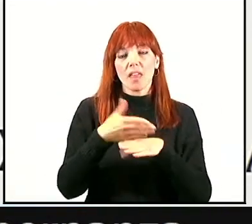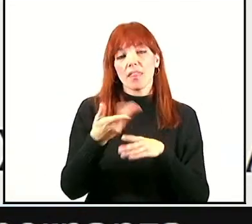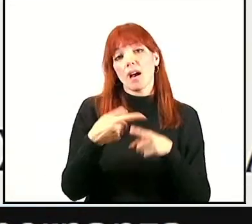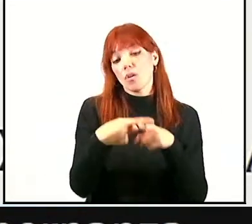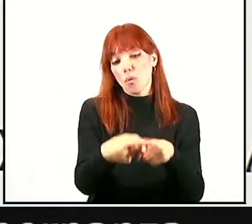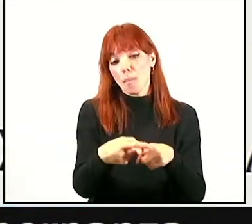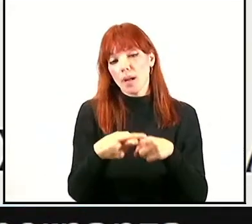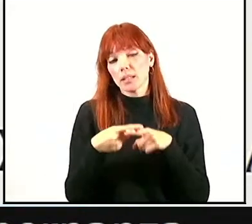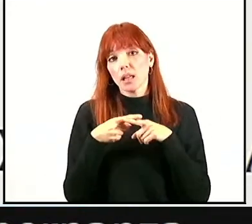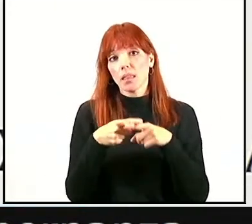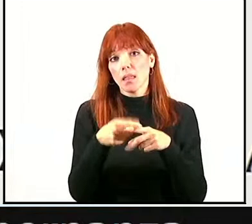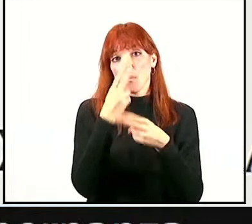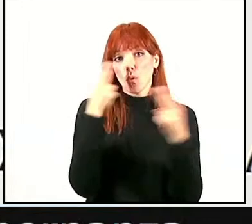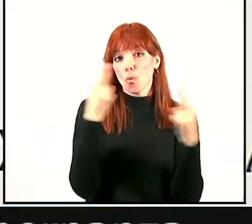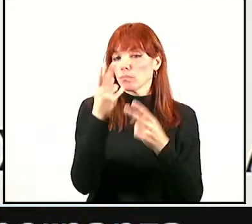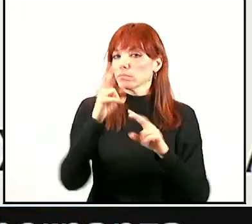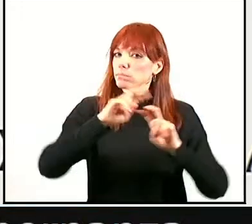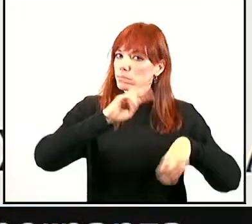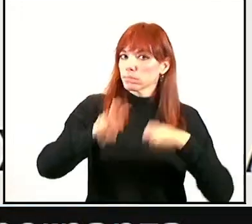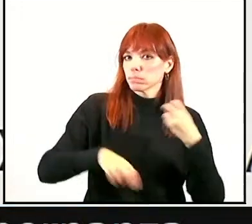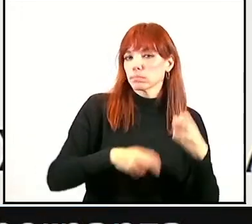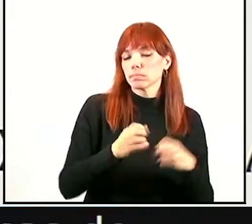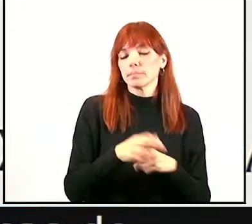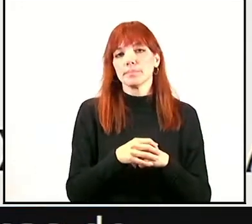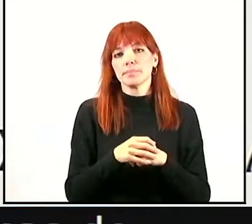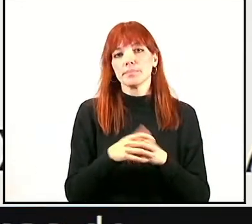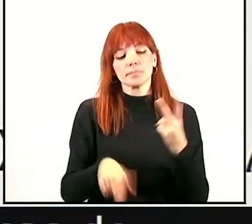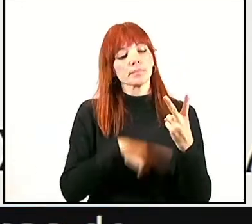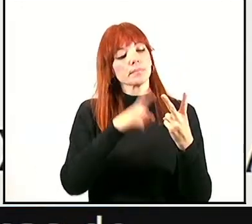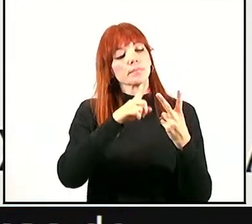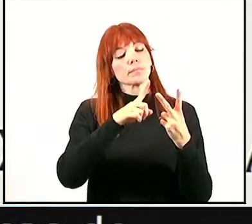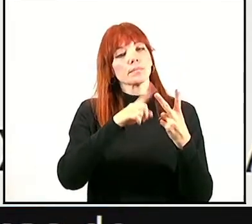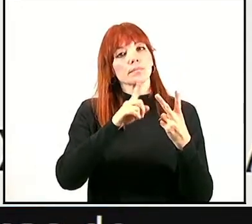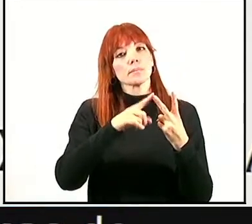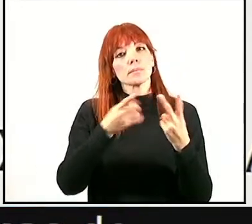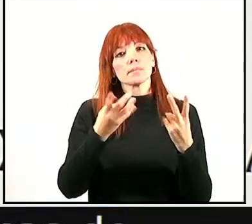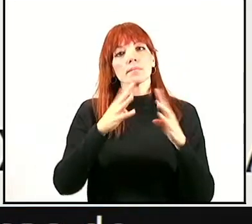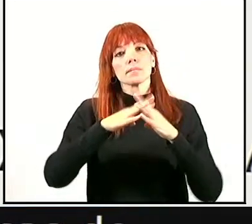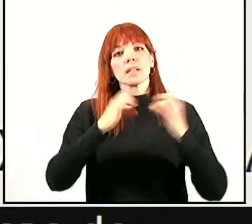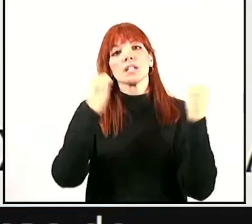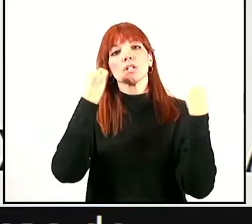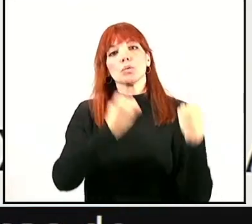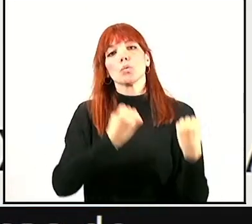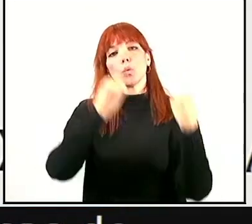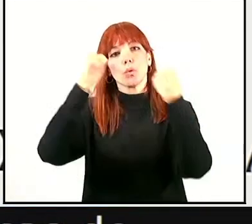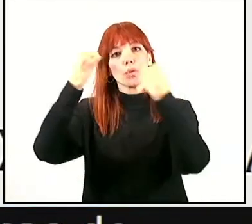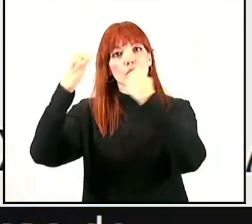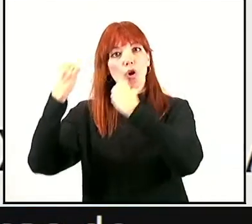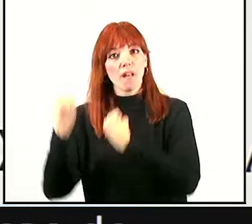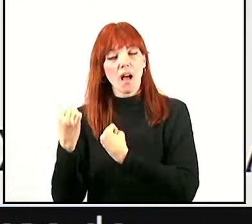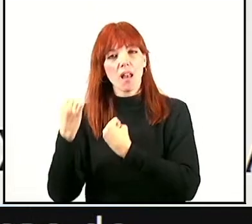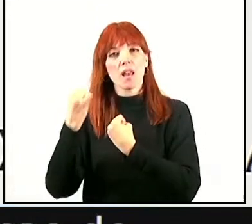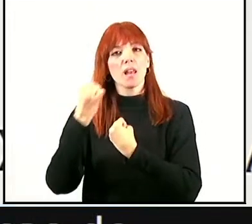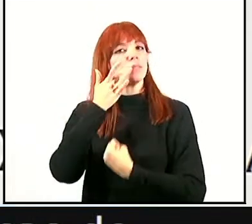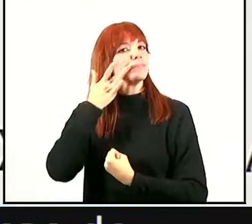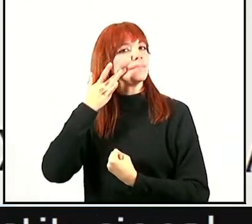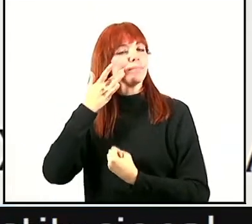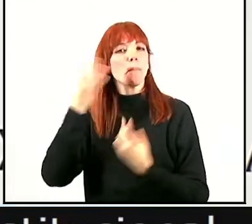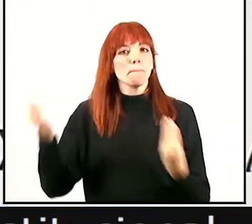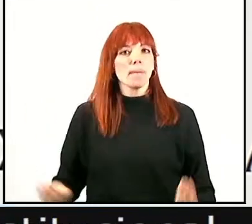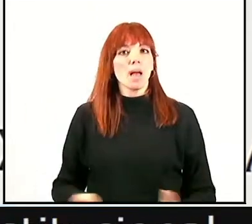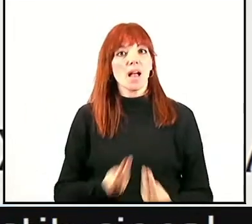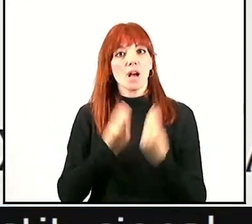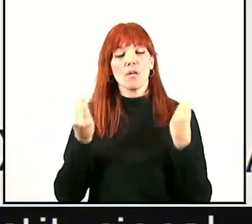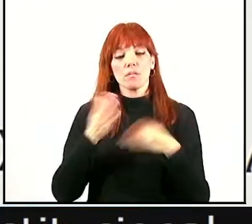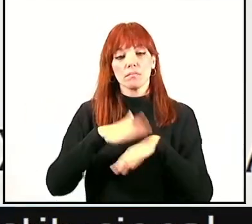políticas públicas de cooperación, armar mejor la arquitectura institucional que supone, atendiendo también